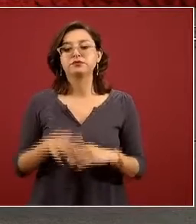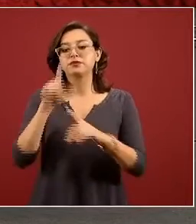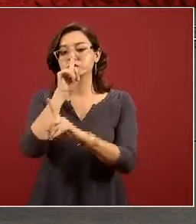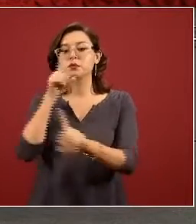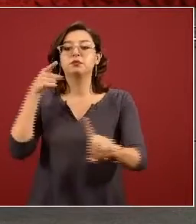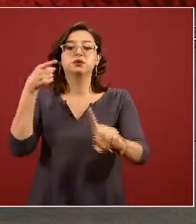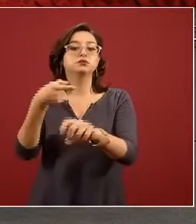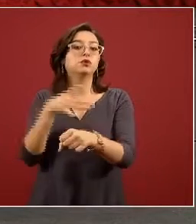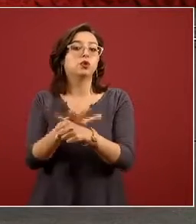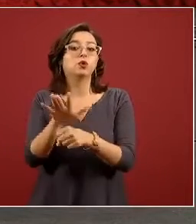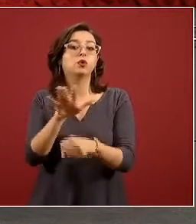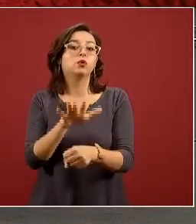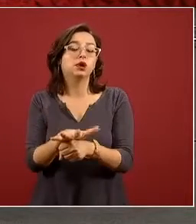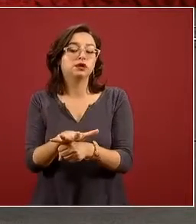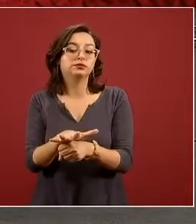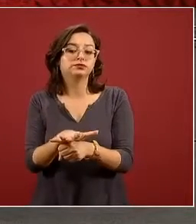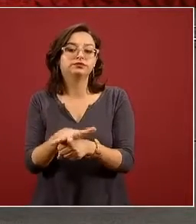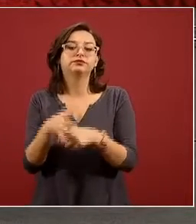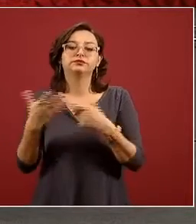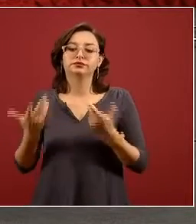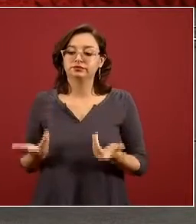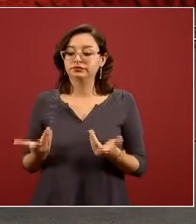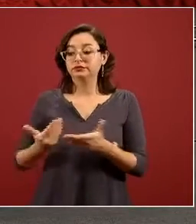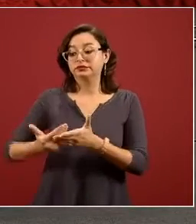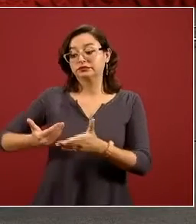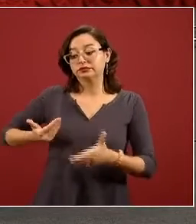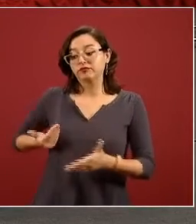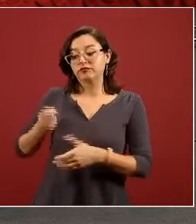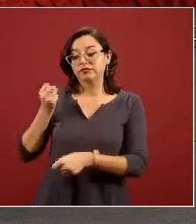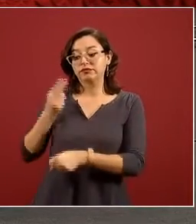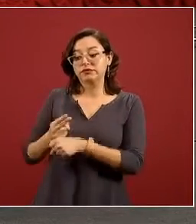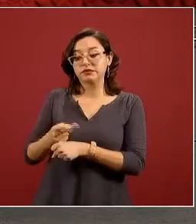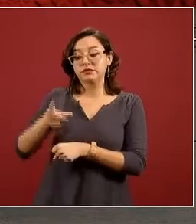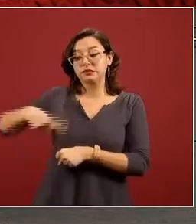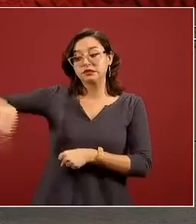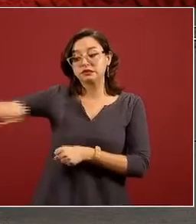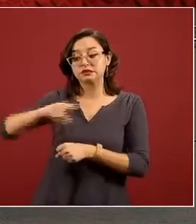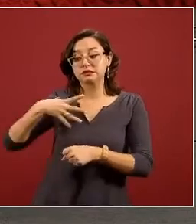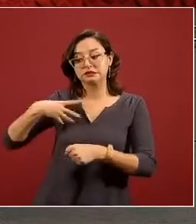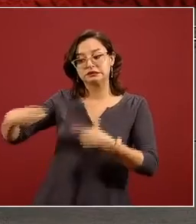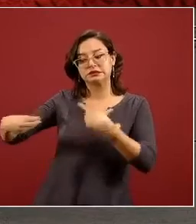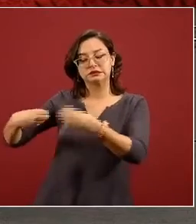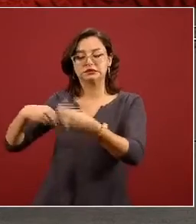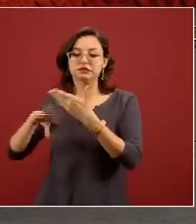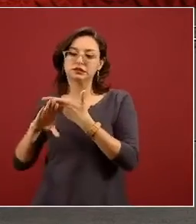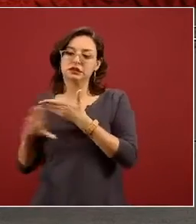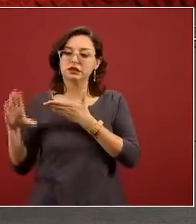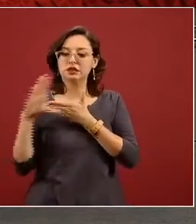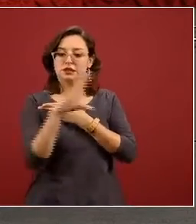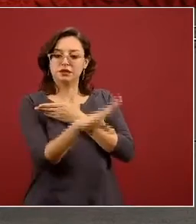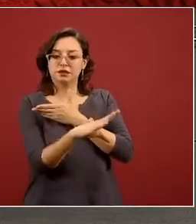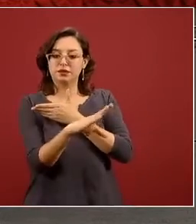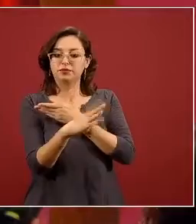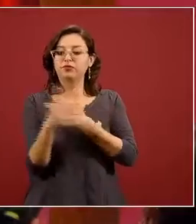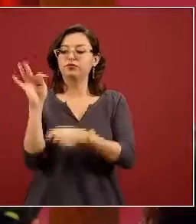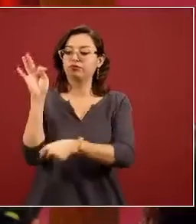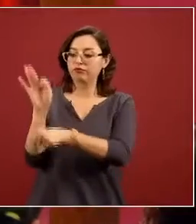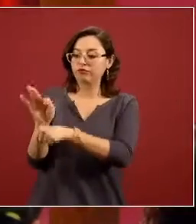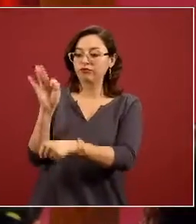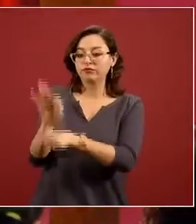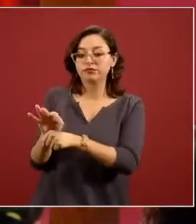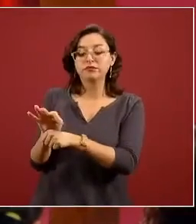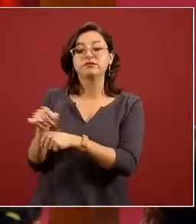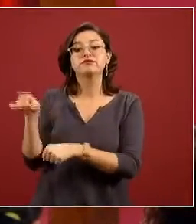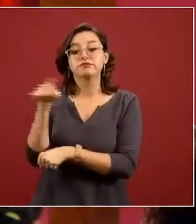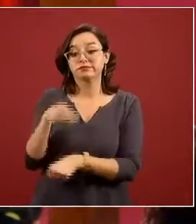objetivo principal de prevenir el contagio específicamente en estas personas, protegerlas porque son